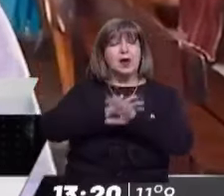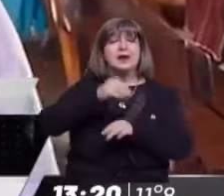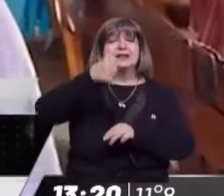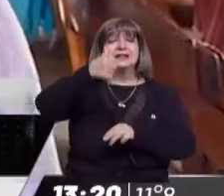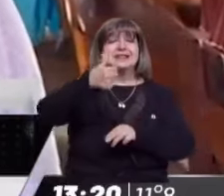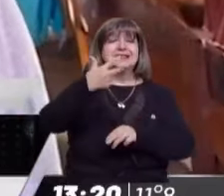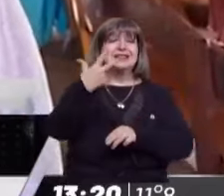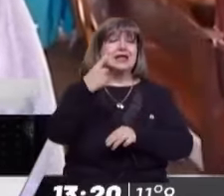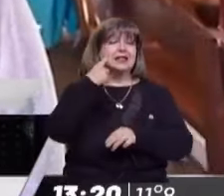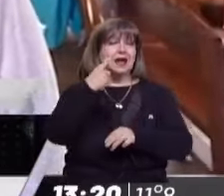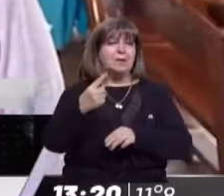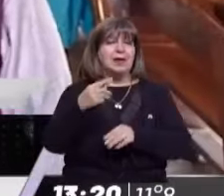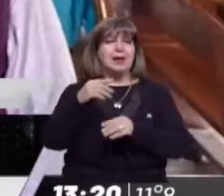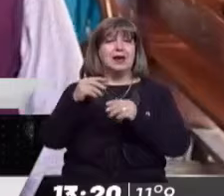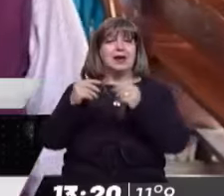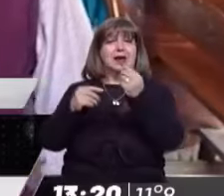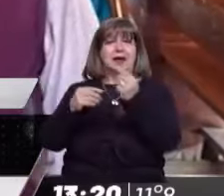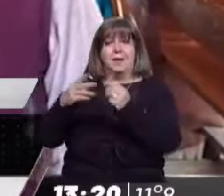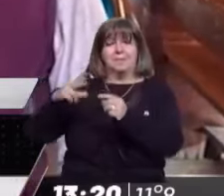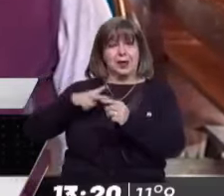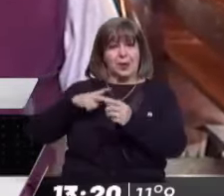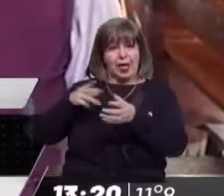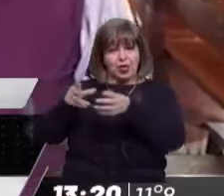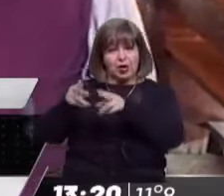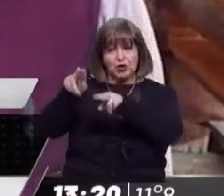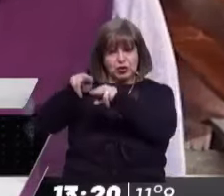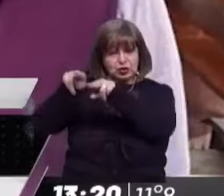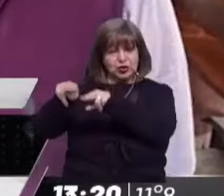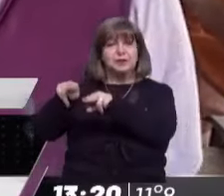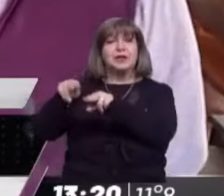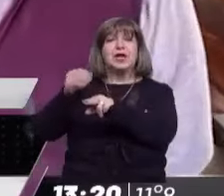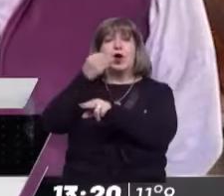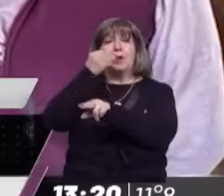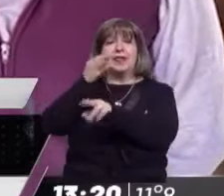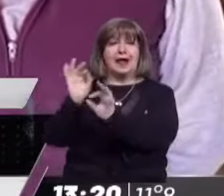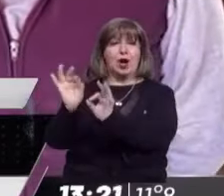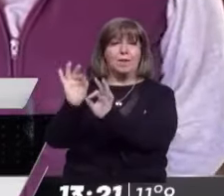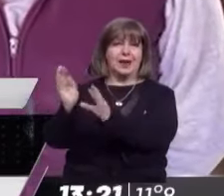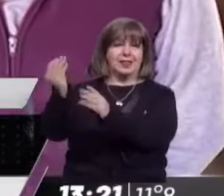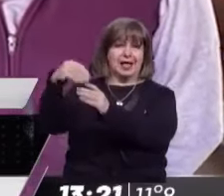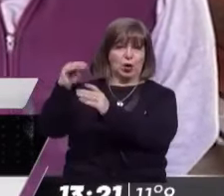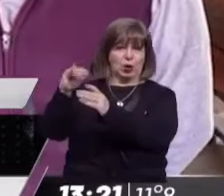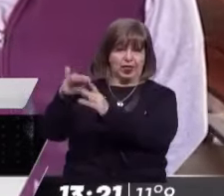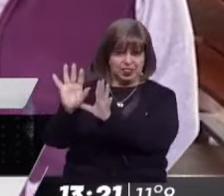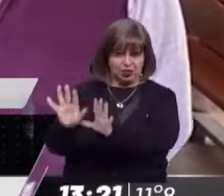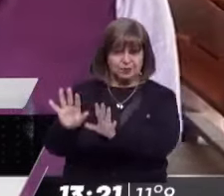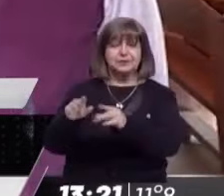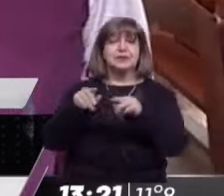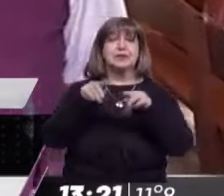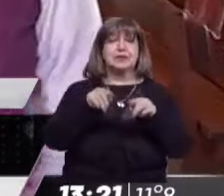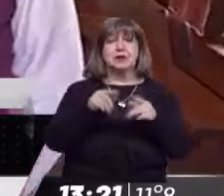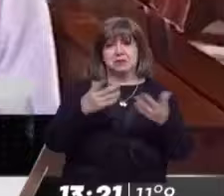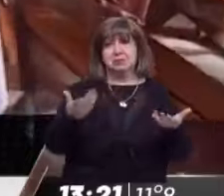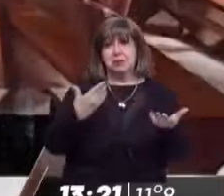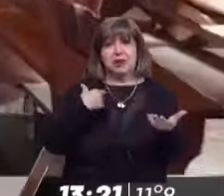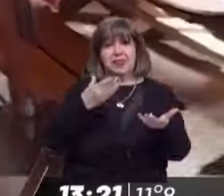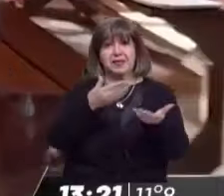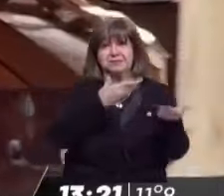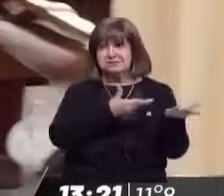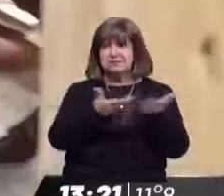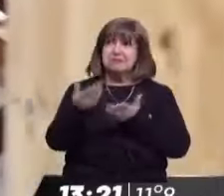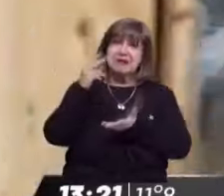los mendocinos, para todos los que nos ven. Refugio San Bernardo, pero tenés varios. Alta montaña, Vallecitos, para esta vacación de